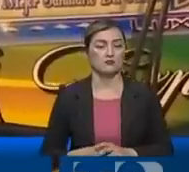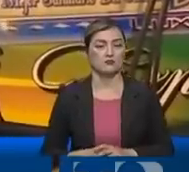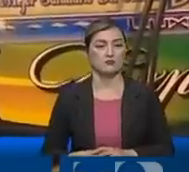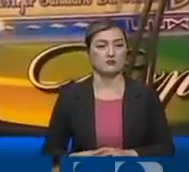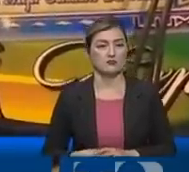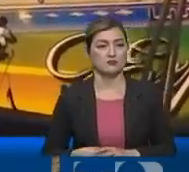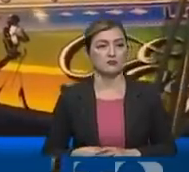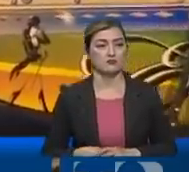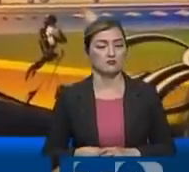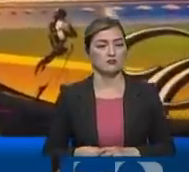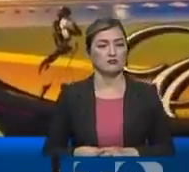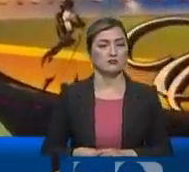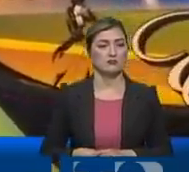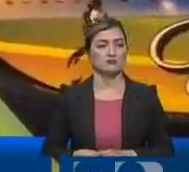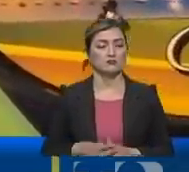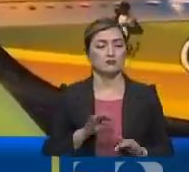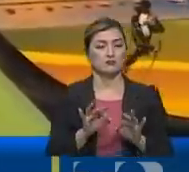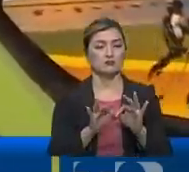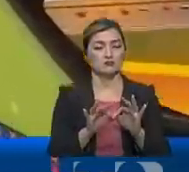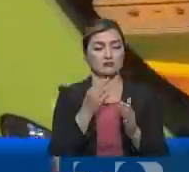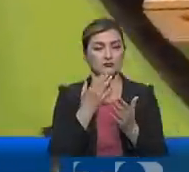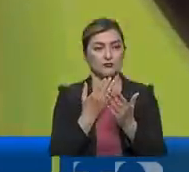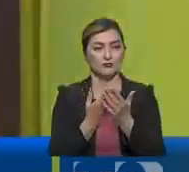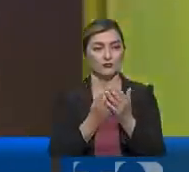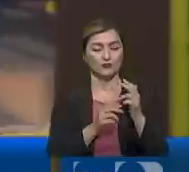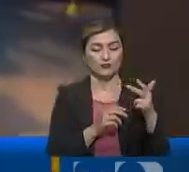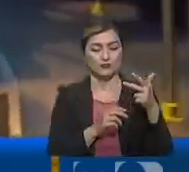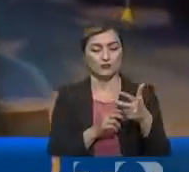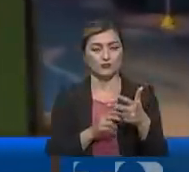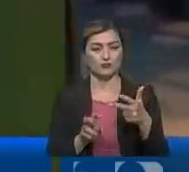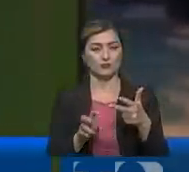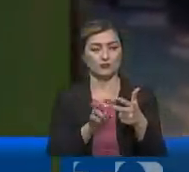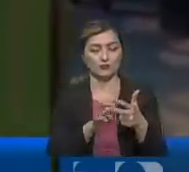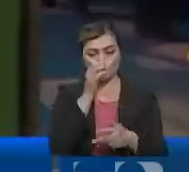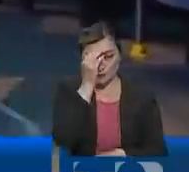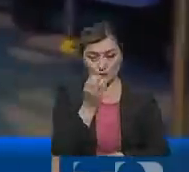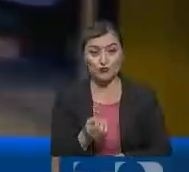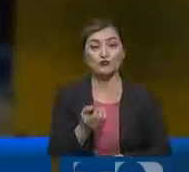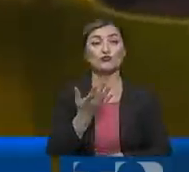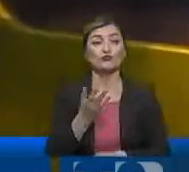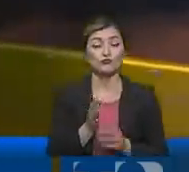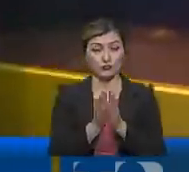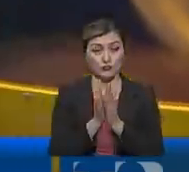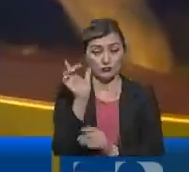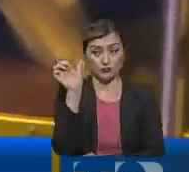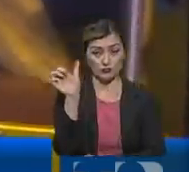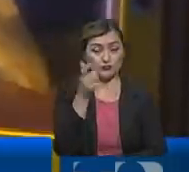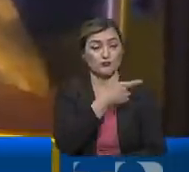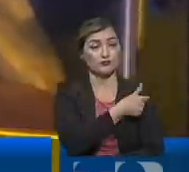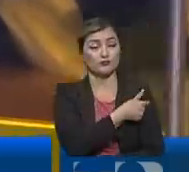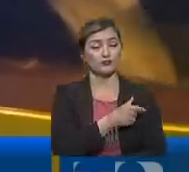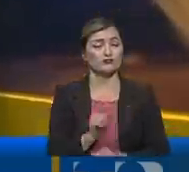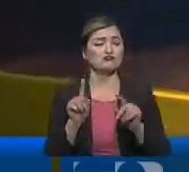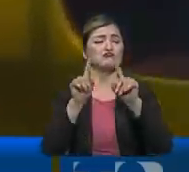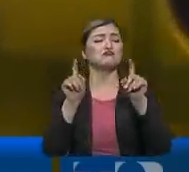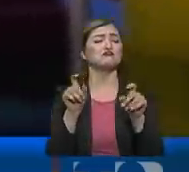Perfecto, muchísimas gracias. Vamos a subirnos hacia esta unidad. Primero, muy buenos días, coméntenos. ¿Están solicitando ustedes ya el carnet